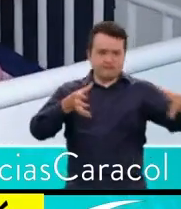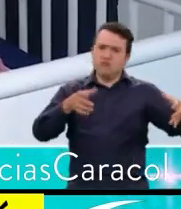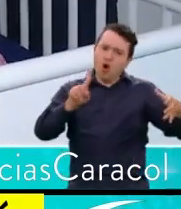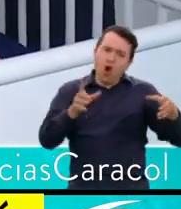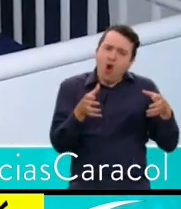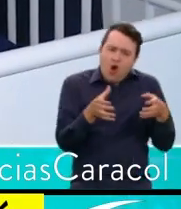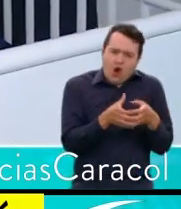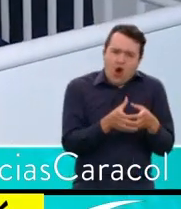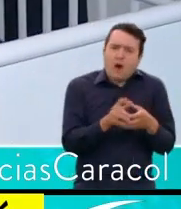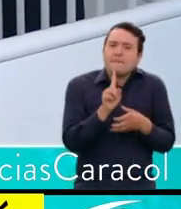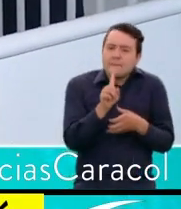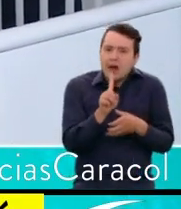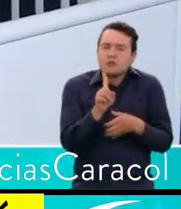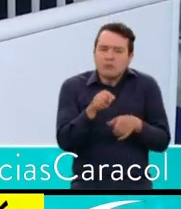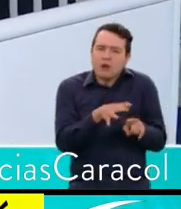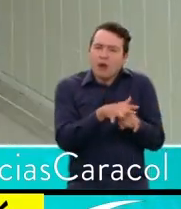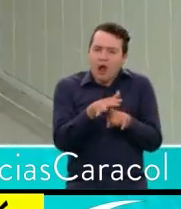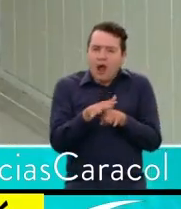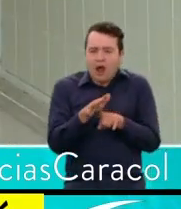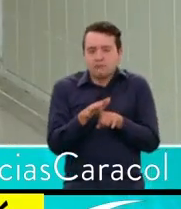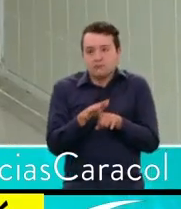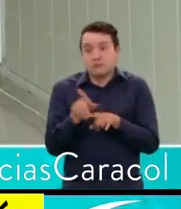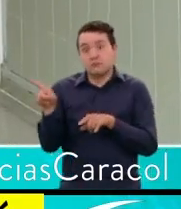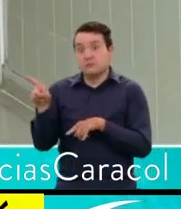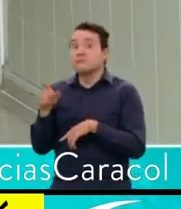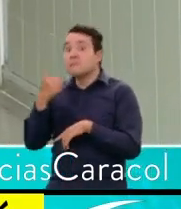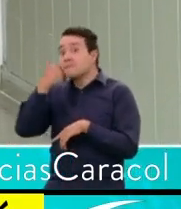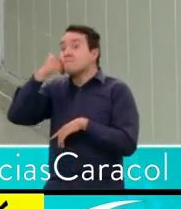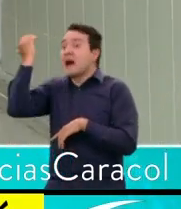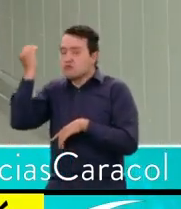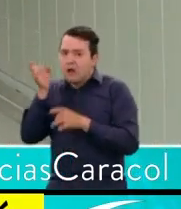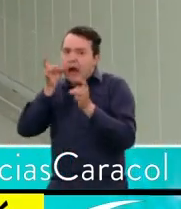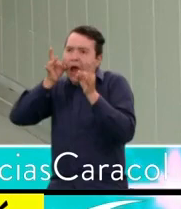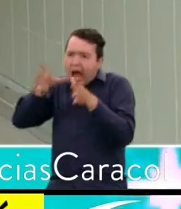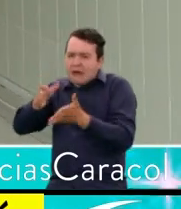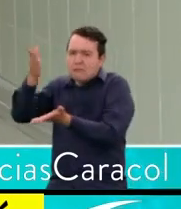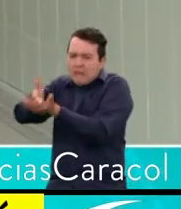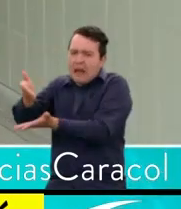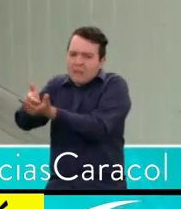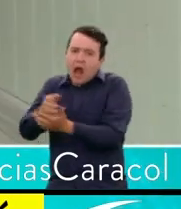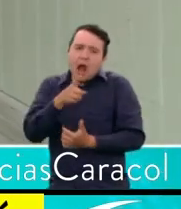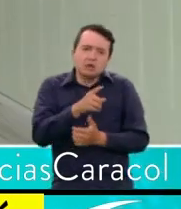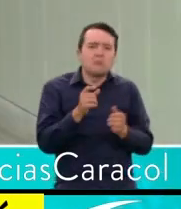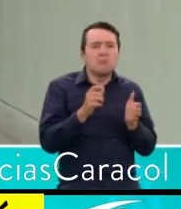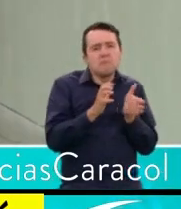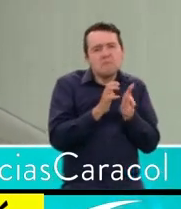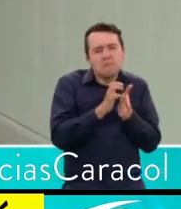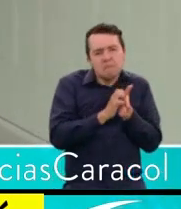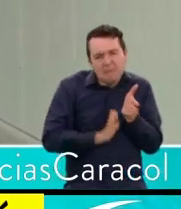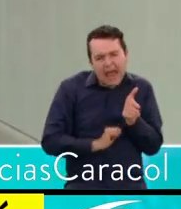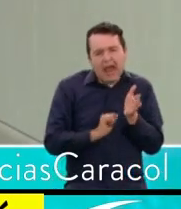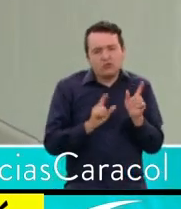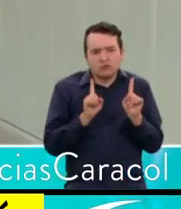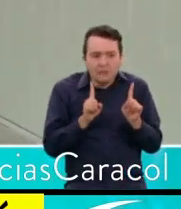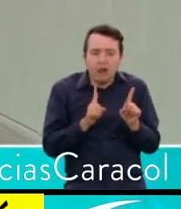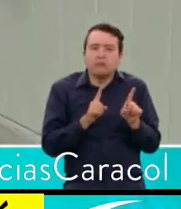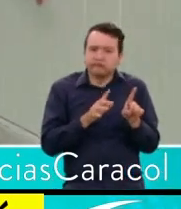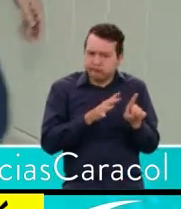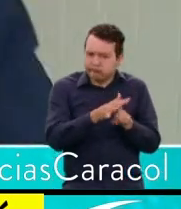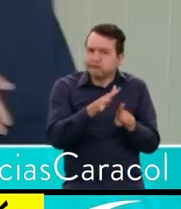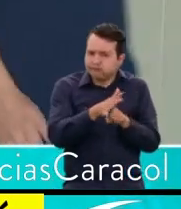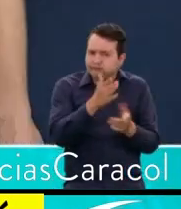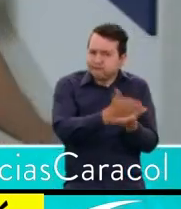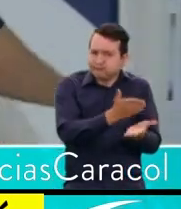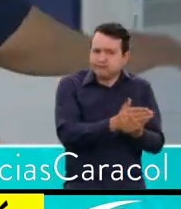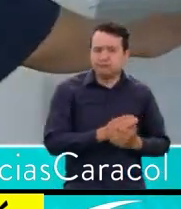afortunadamente con menos severidad y con menor frecuencia que los adultos pero el llamado básicamente hacia los padres